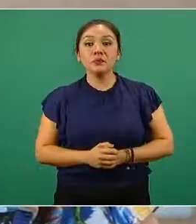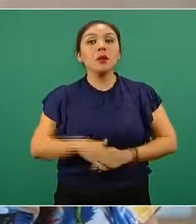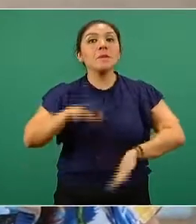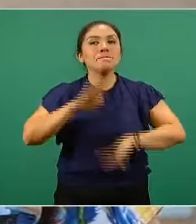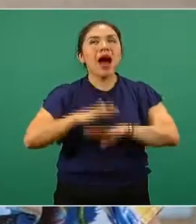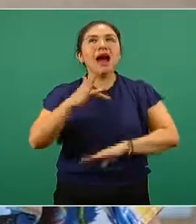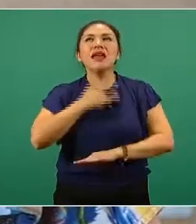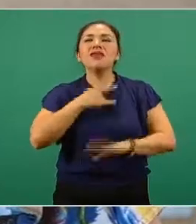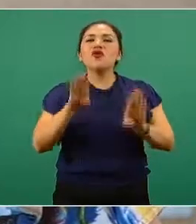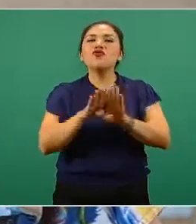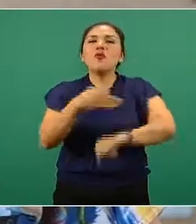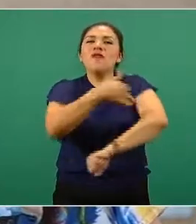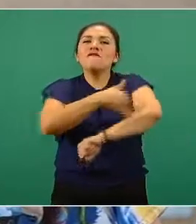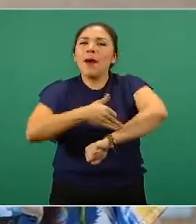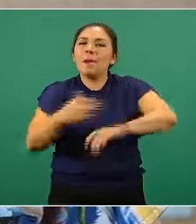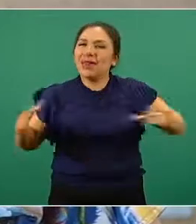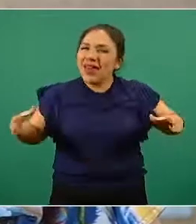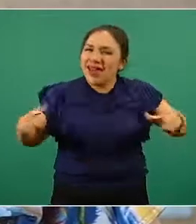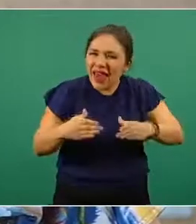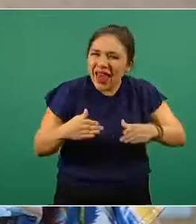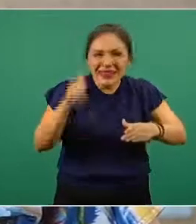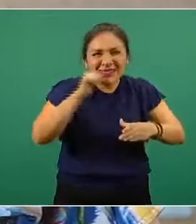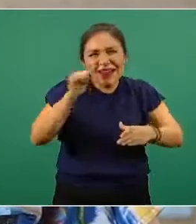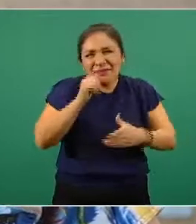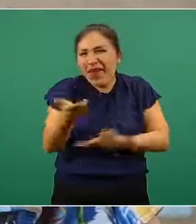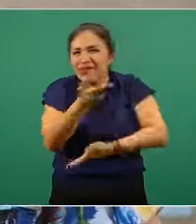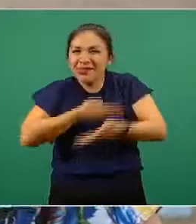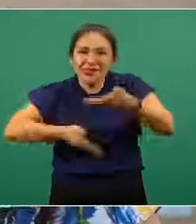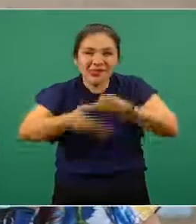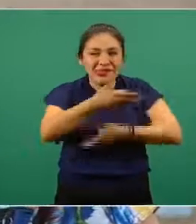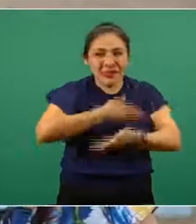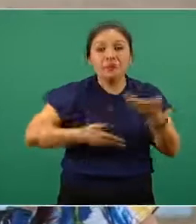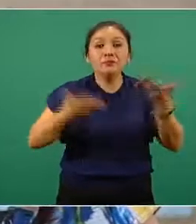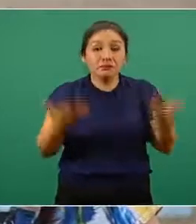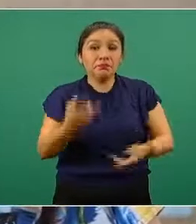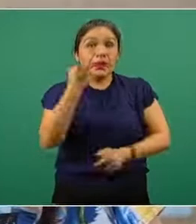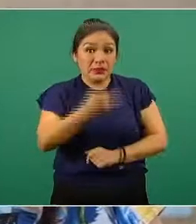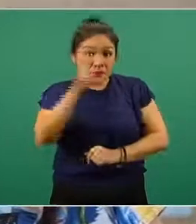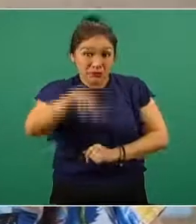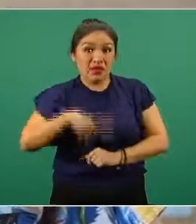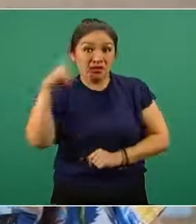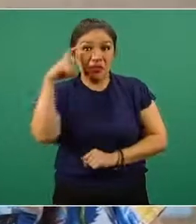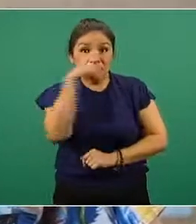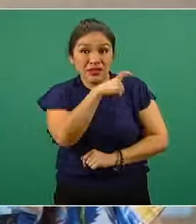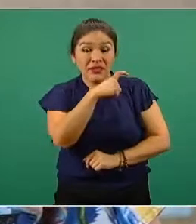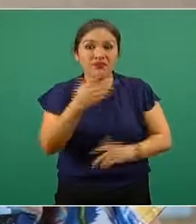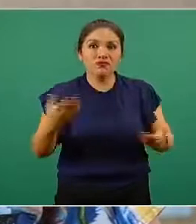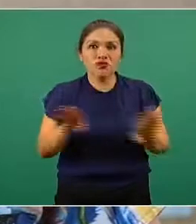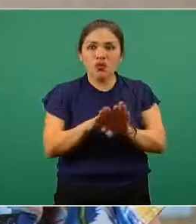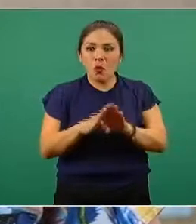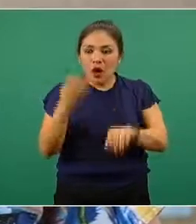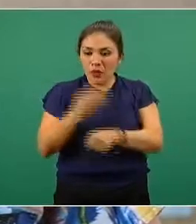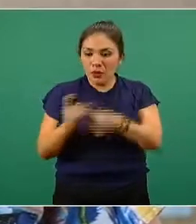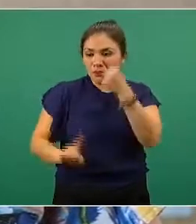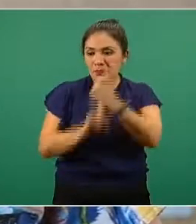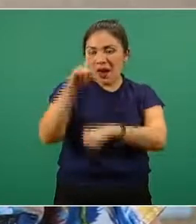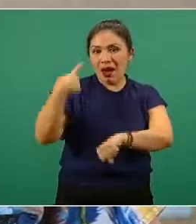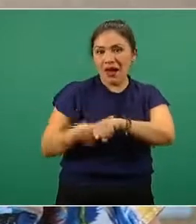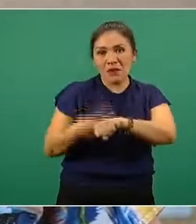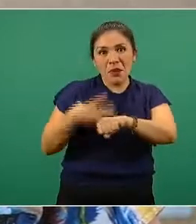más familiar, somos muy, muy, muy de ambiente familiar. Entonces ha sido difícil, esta pandemia